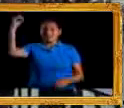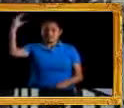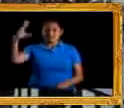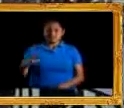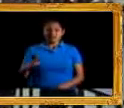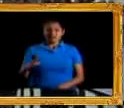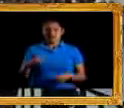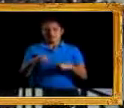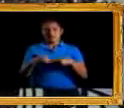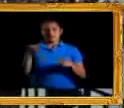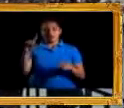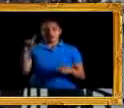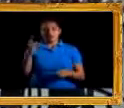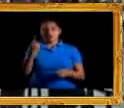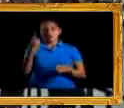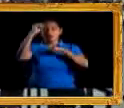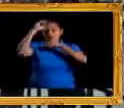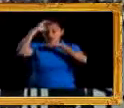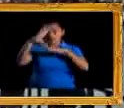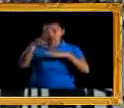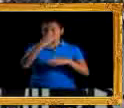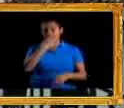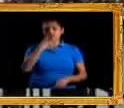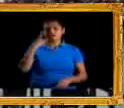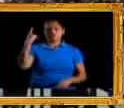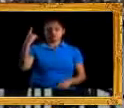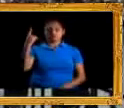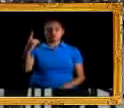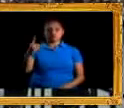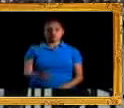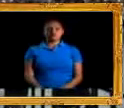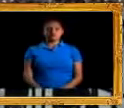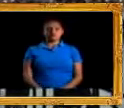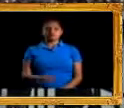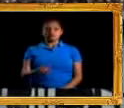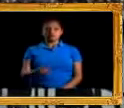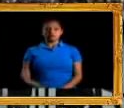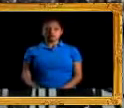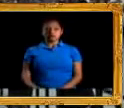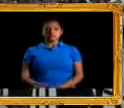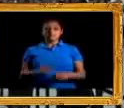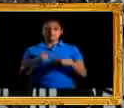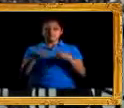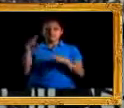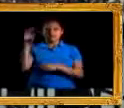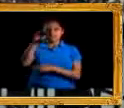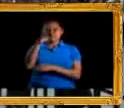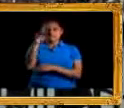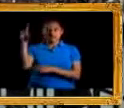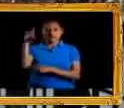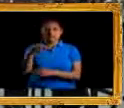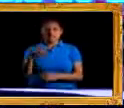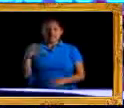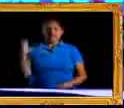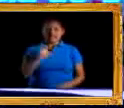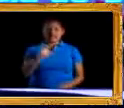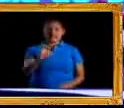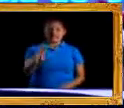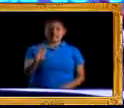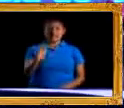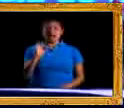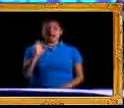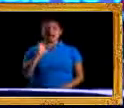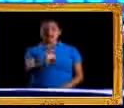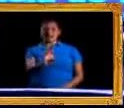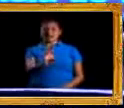bendecirla, pero en una obediencia a Dios, en una sujeción a Dios. Pero la serpiente engaña a Eva diciéndola: no, Dios